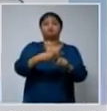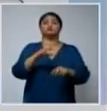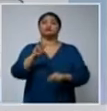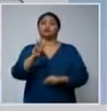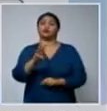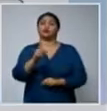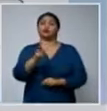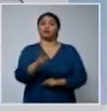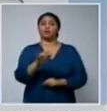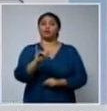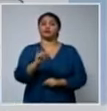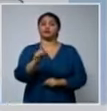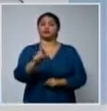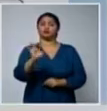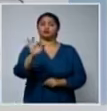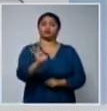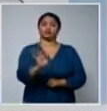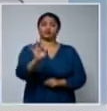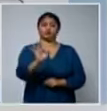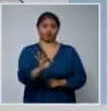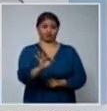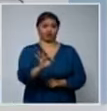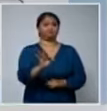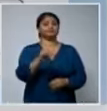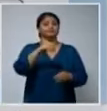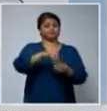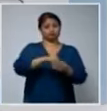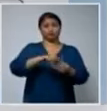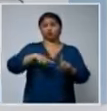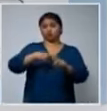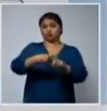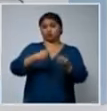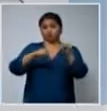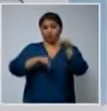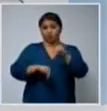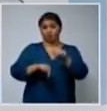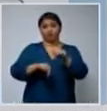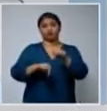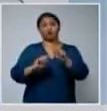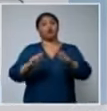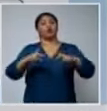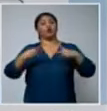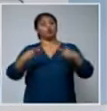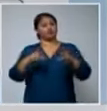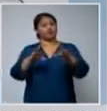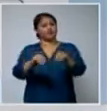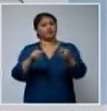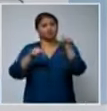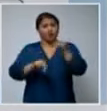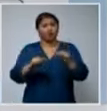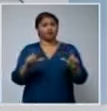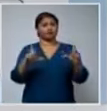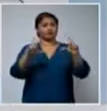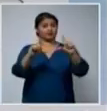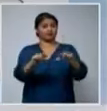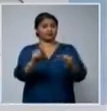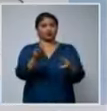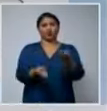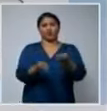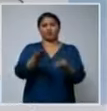3,61% y una reducción en cuanto al número en comparación al día anterior de